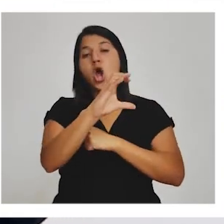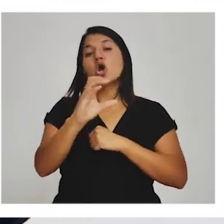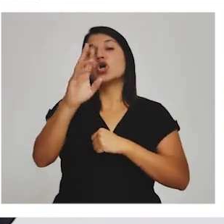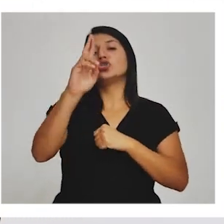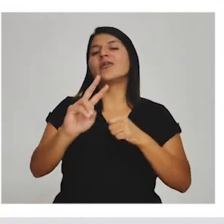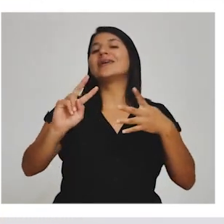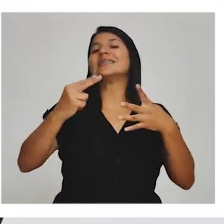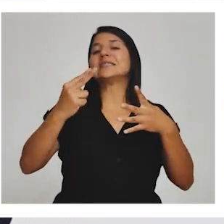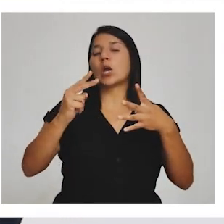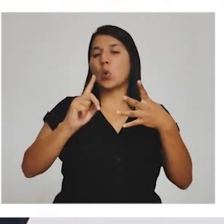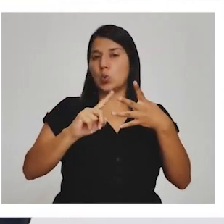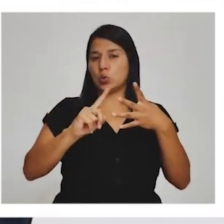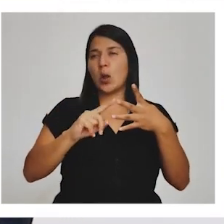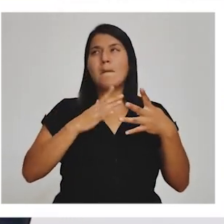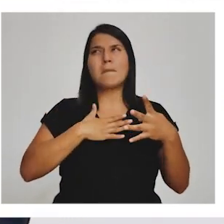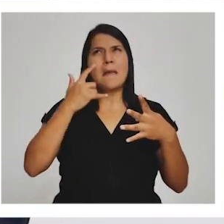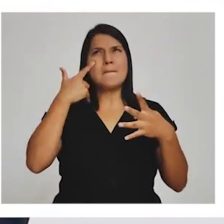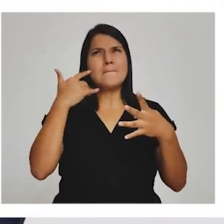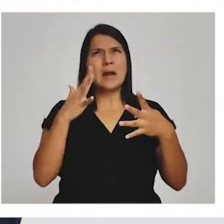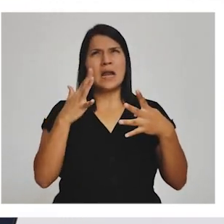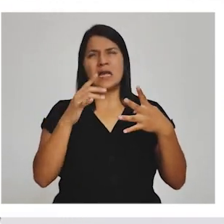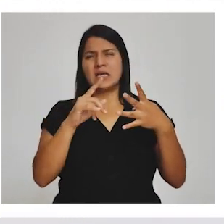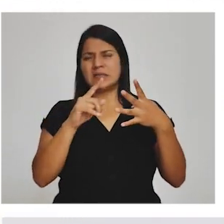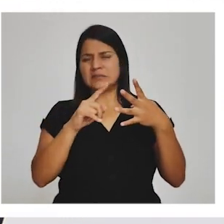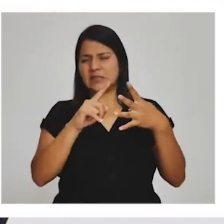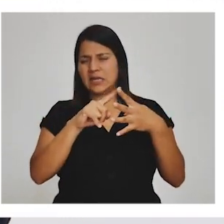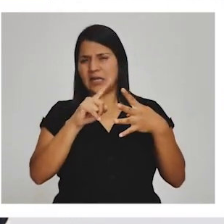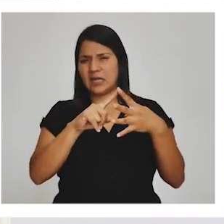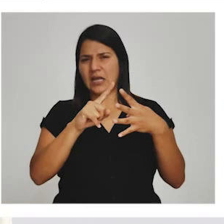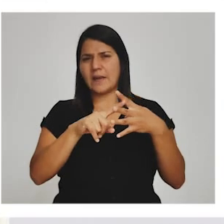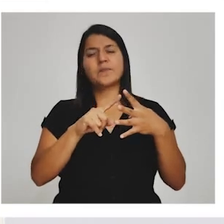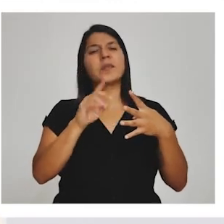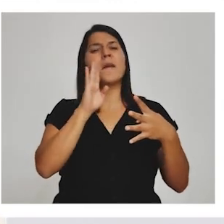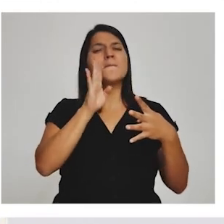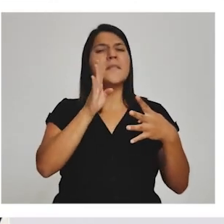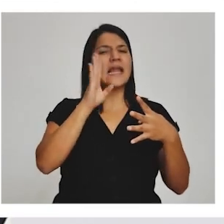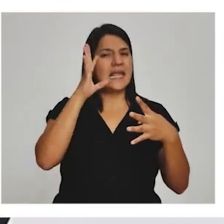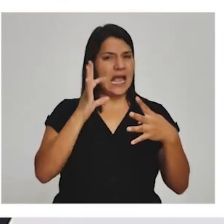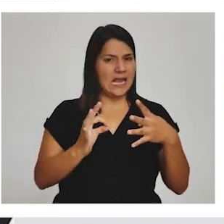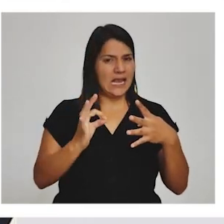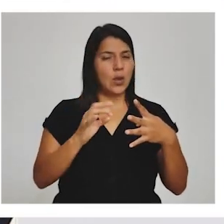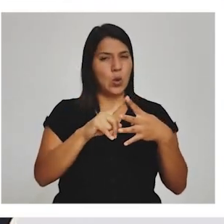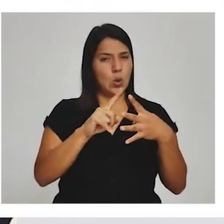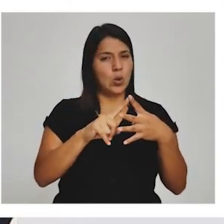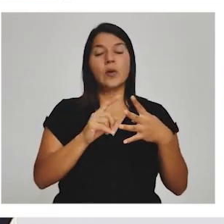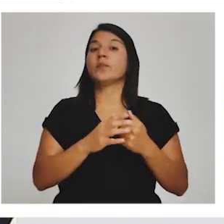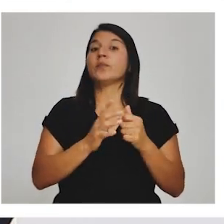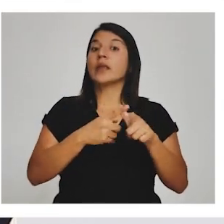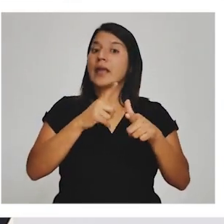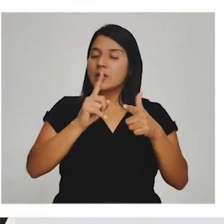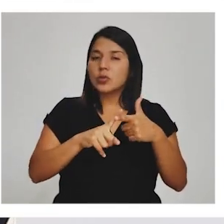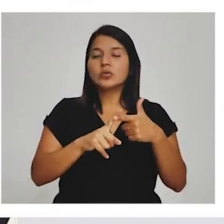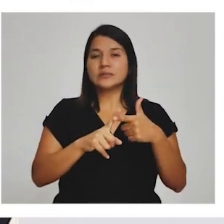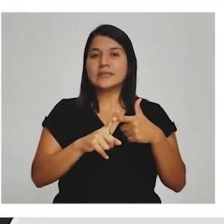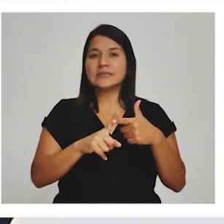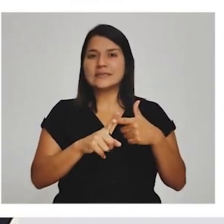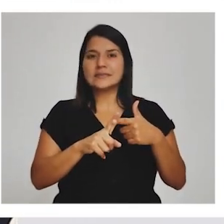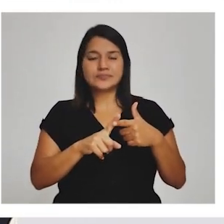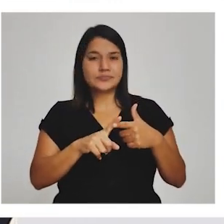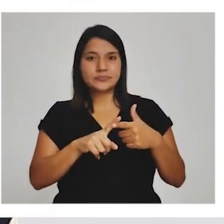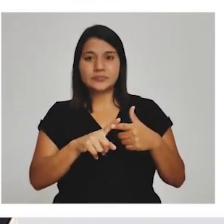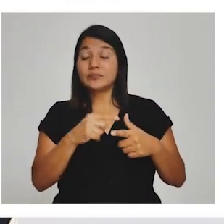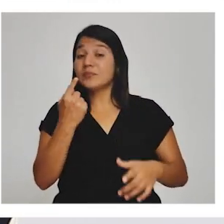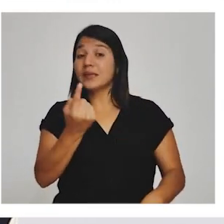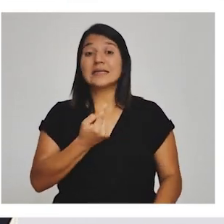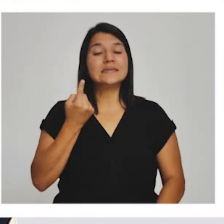me parece que solo detrás de Bélgica. Entonces, esas son, siempre que